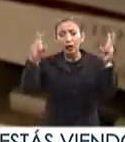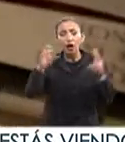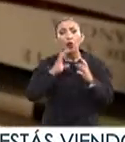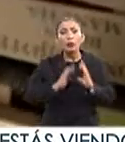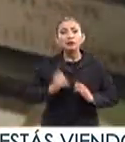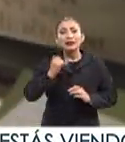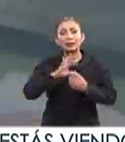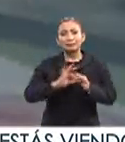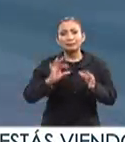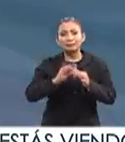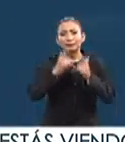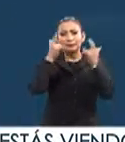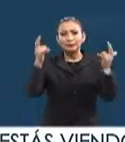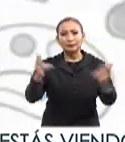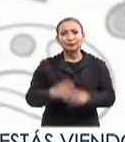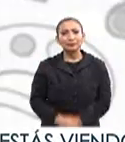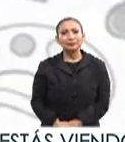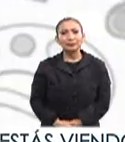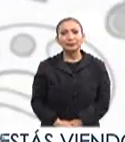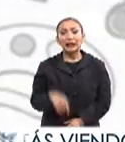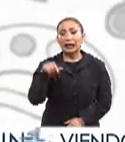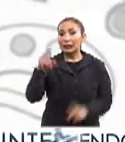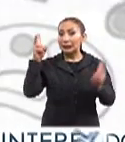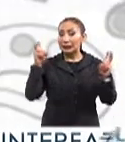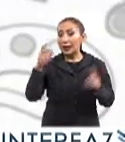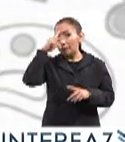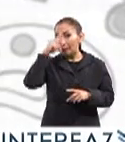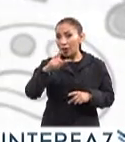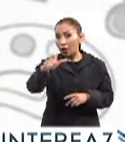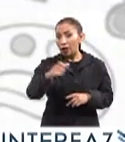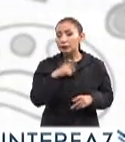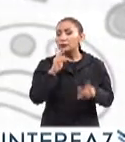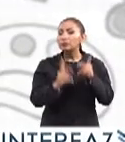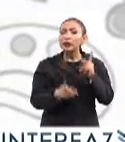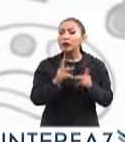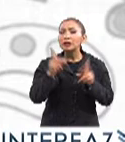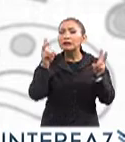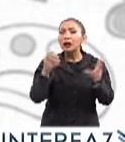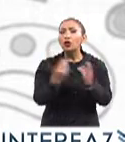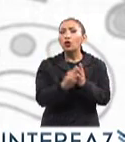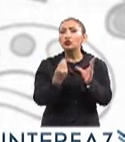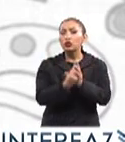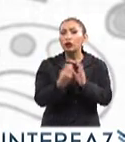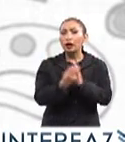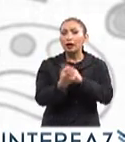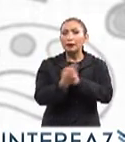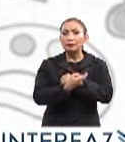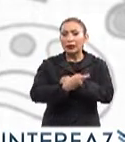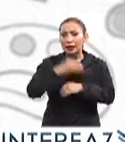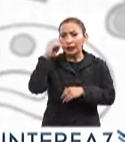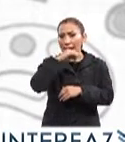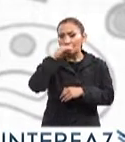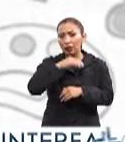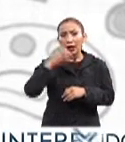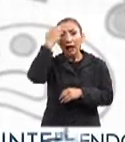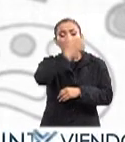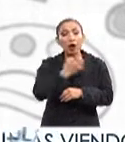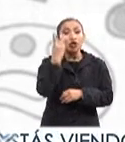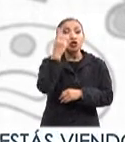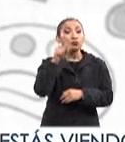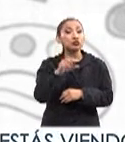y Relatos. En nuestra sección México X platicaremos sobre el curso electrónico y gratuito